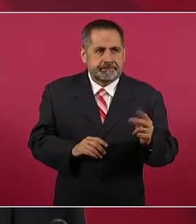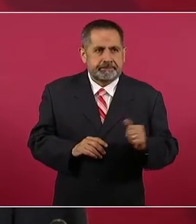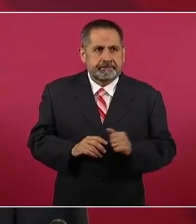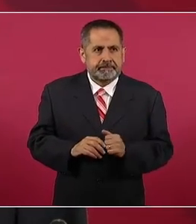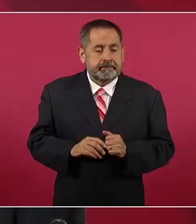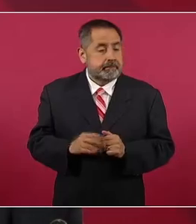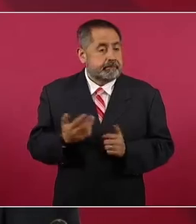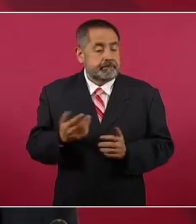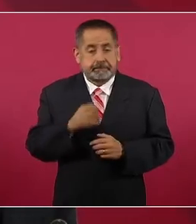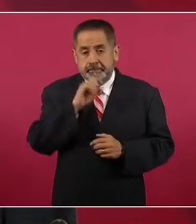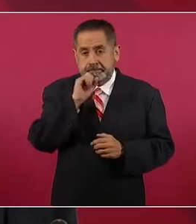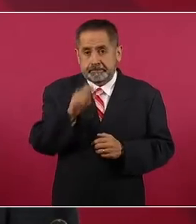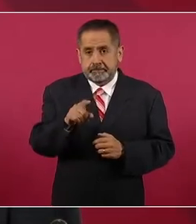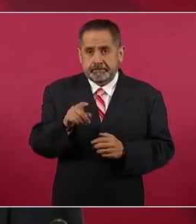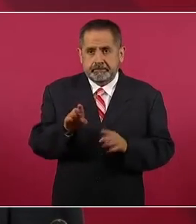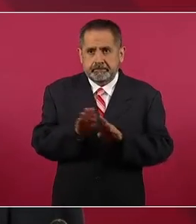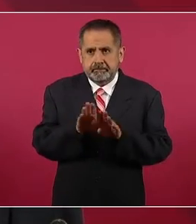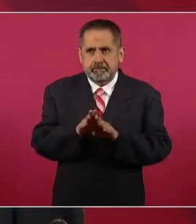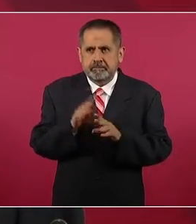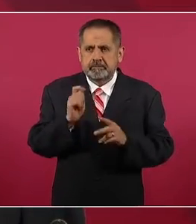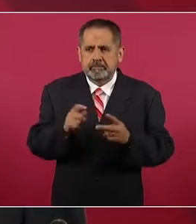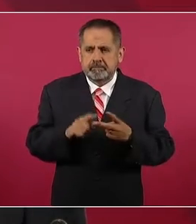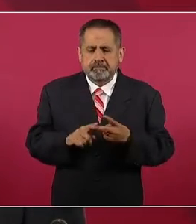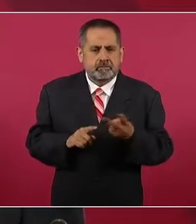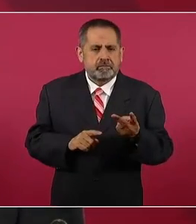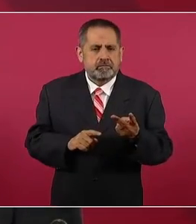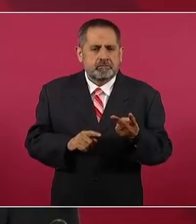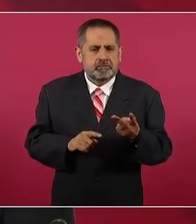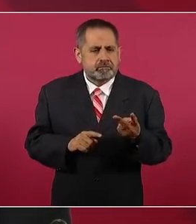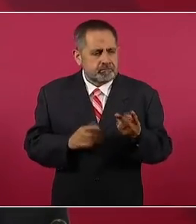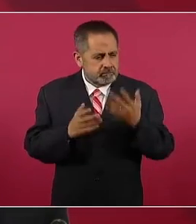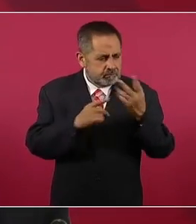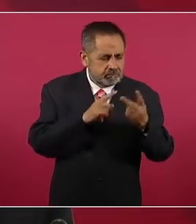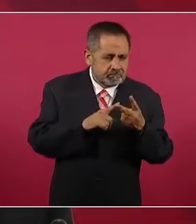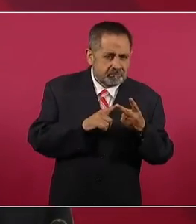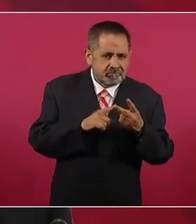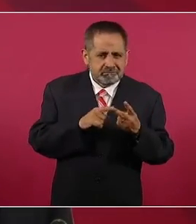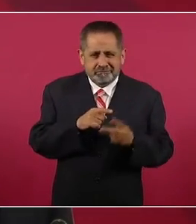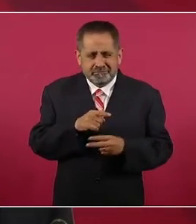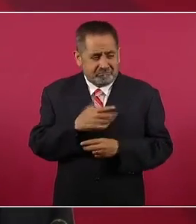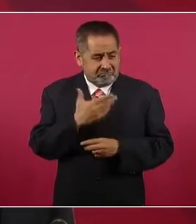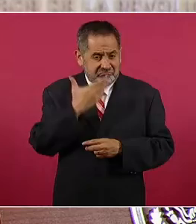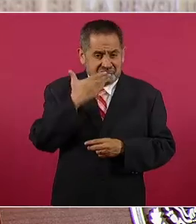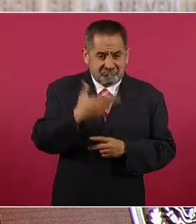Y por lo mismo, pues no es un análisis serio.